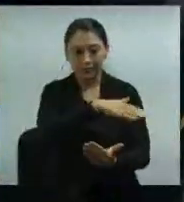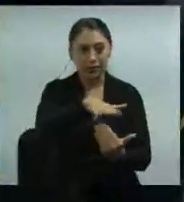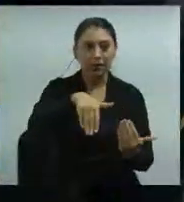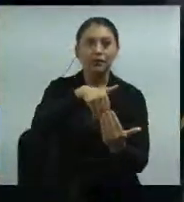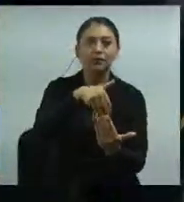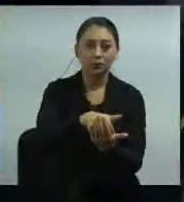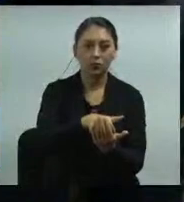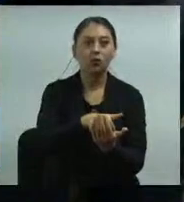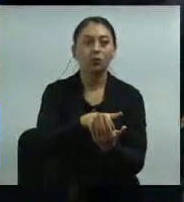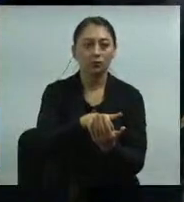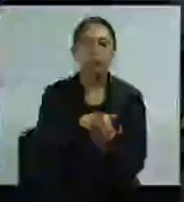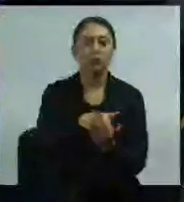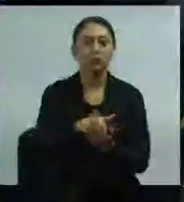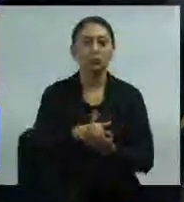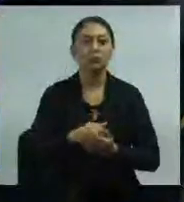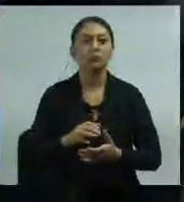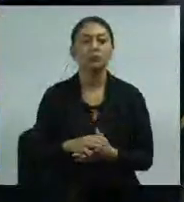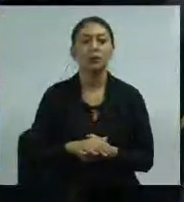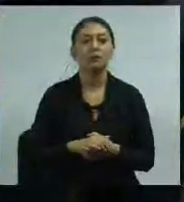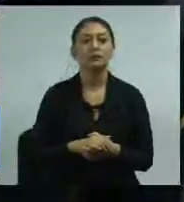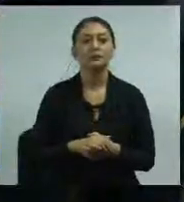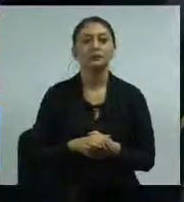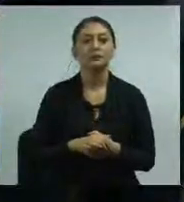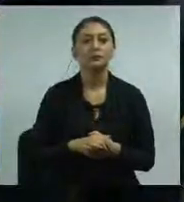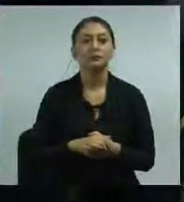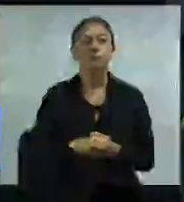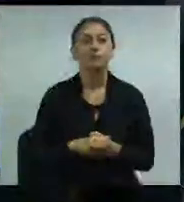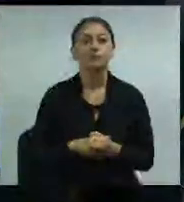miembros de la instancia de jefes de bloque.